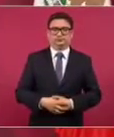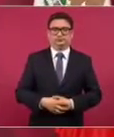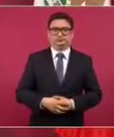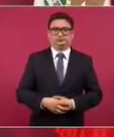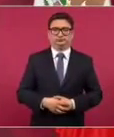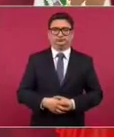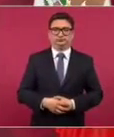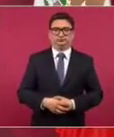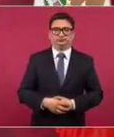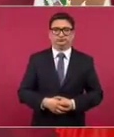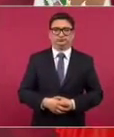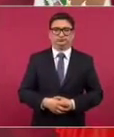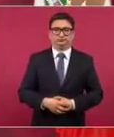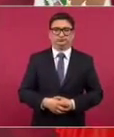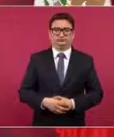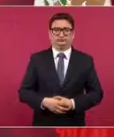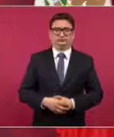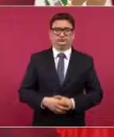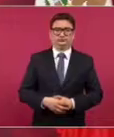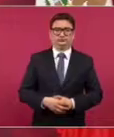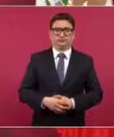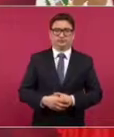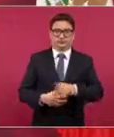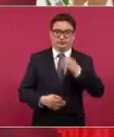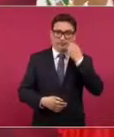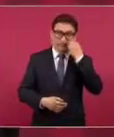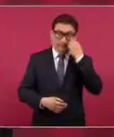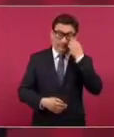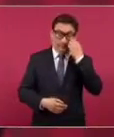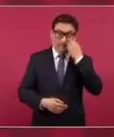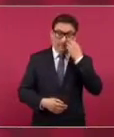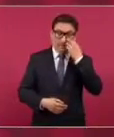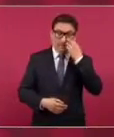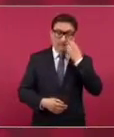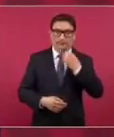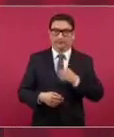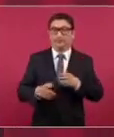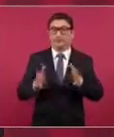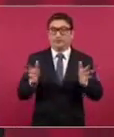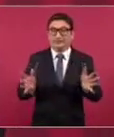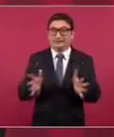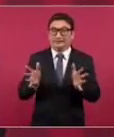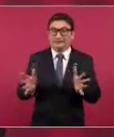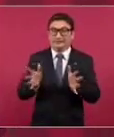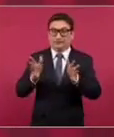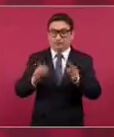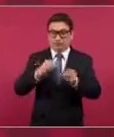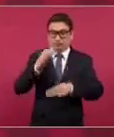Es ánimo mientras existe el mundo,